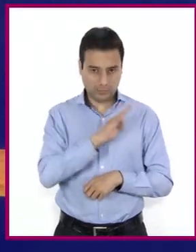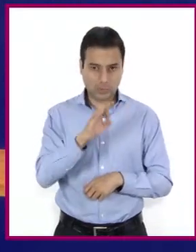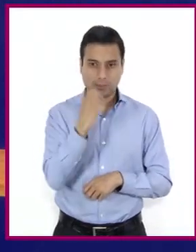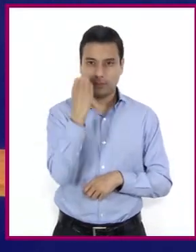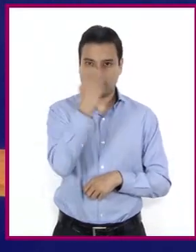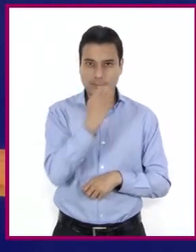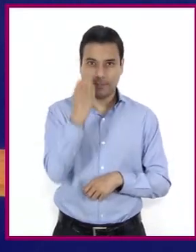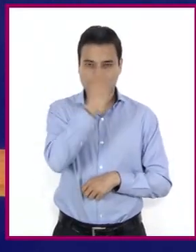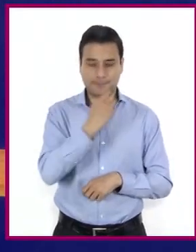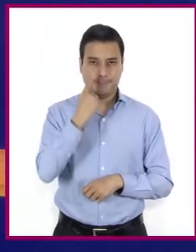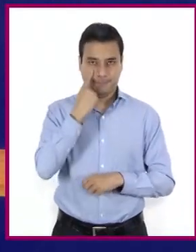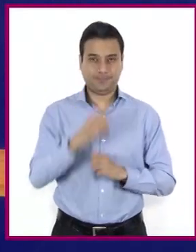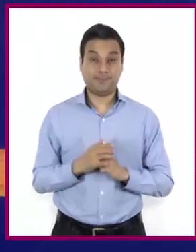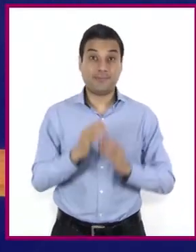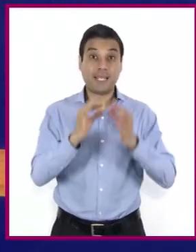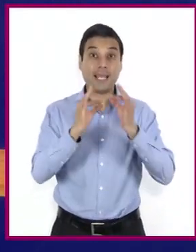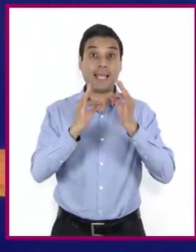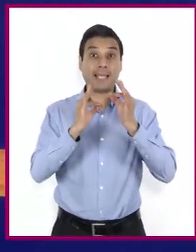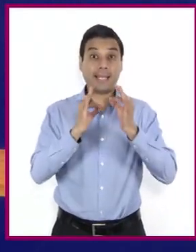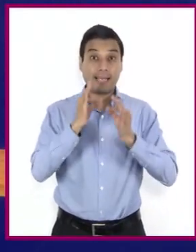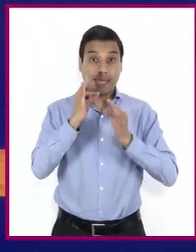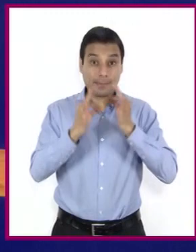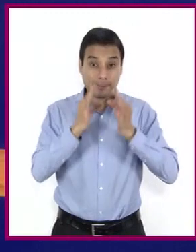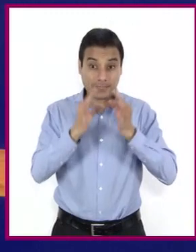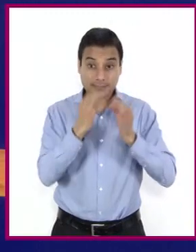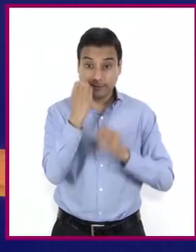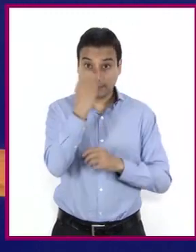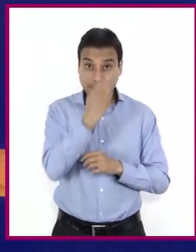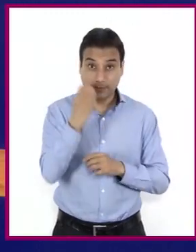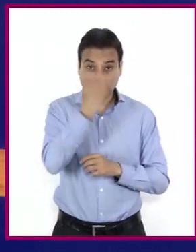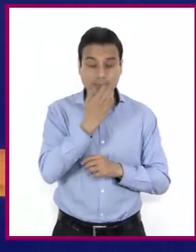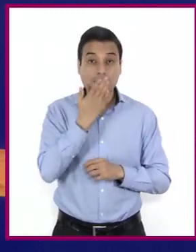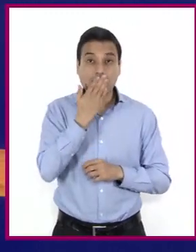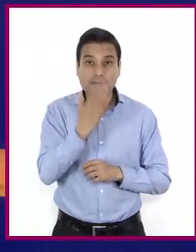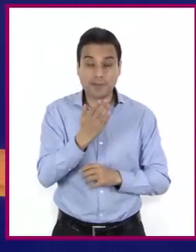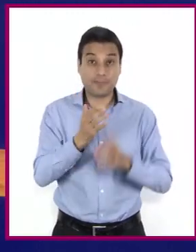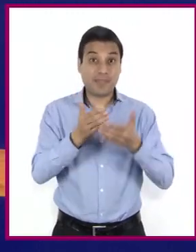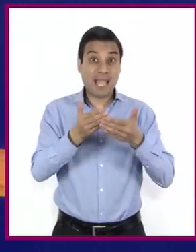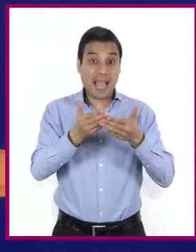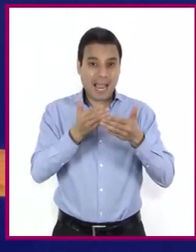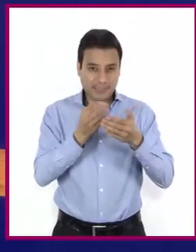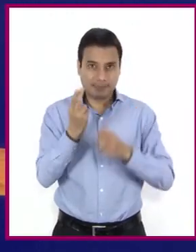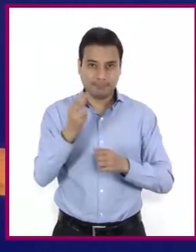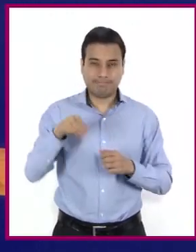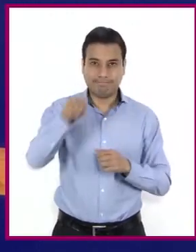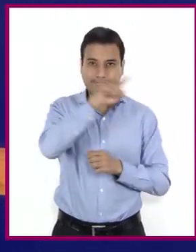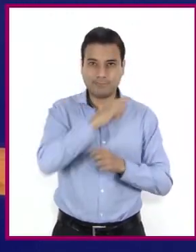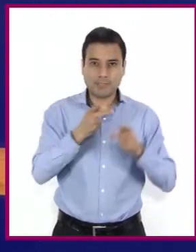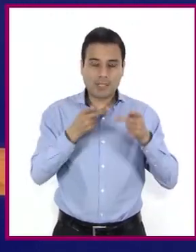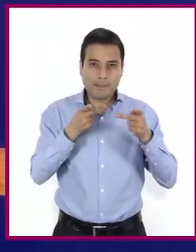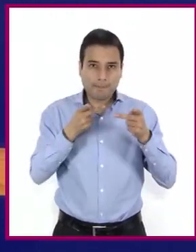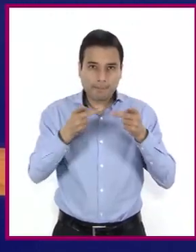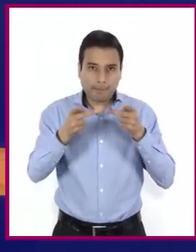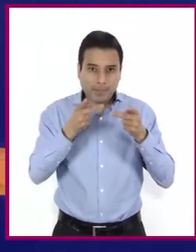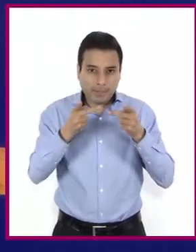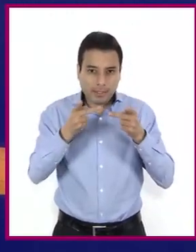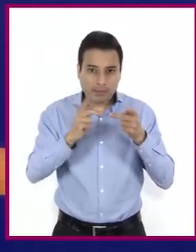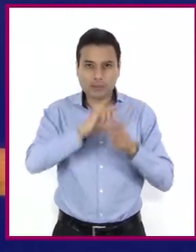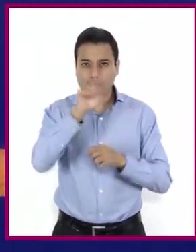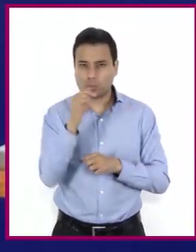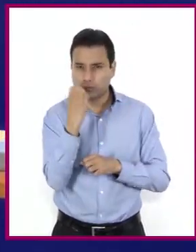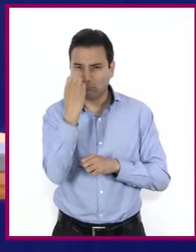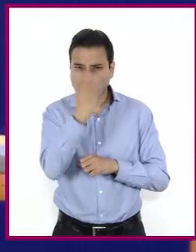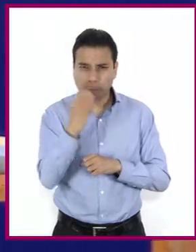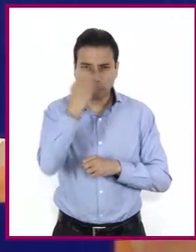Realizar las campañas está muy bien, pero al momento de planearlas es importante considerar cómo se va a evaluar su eficacia